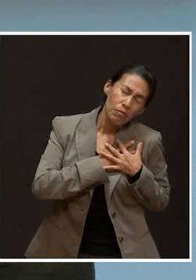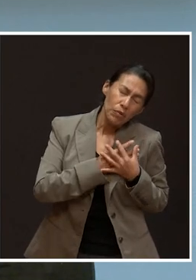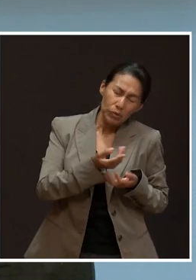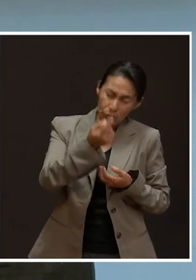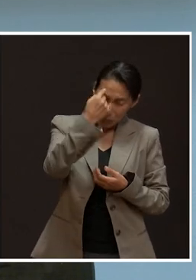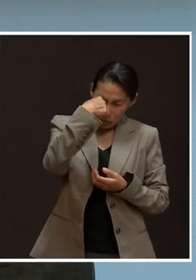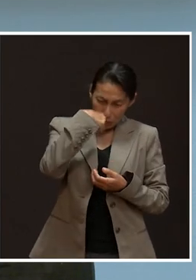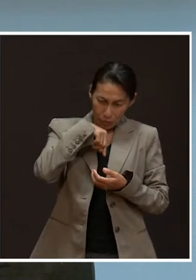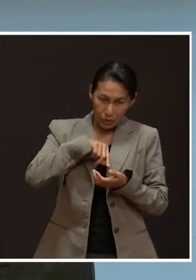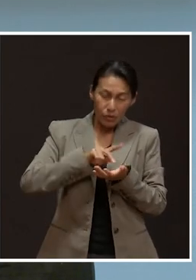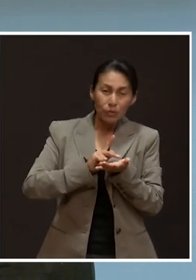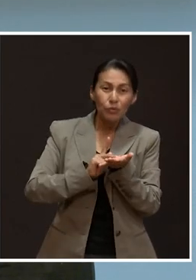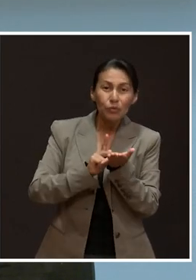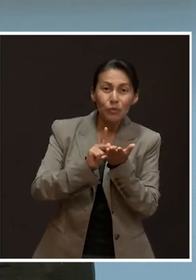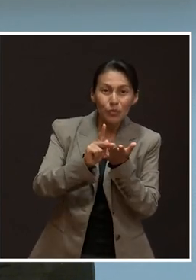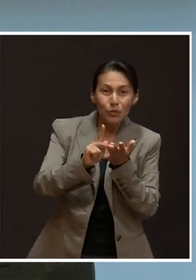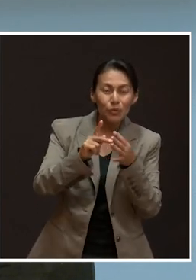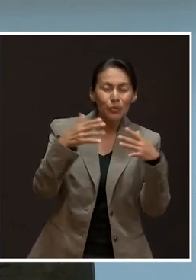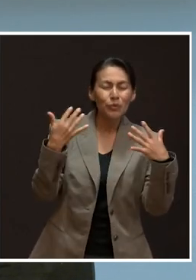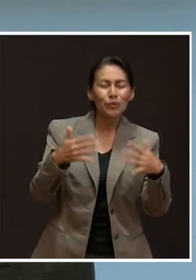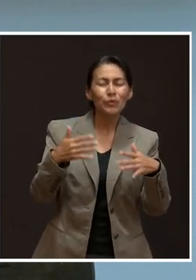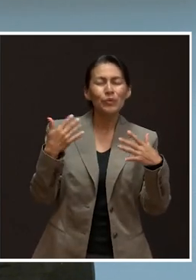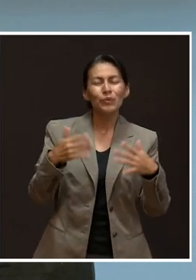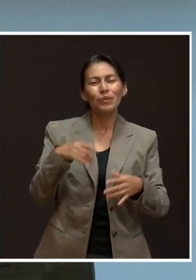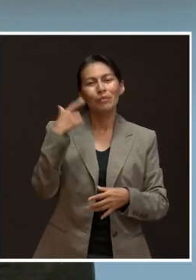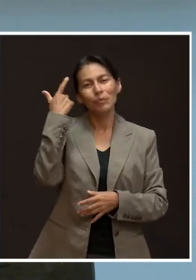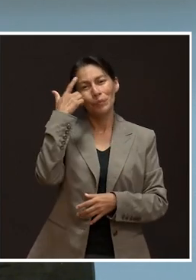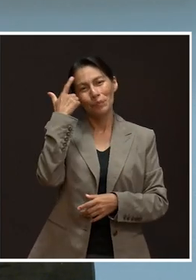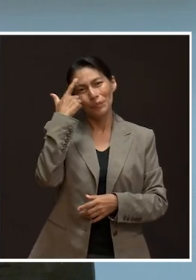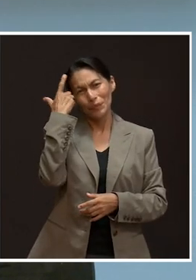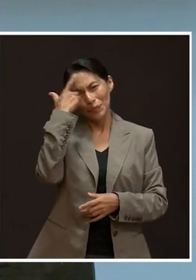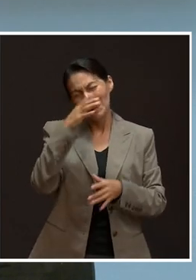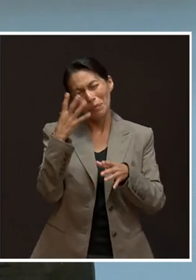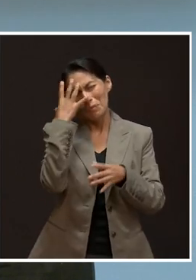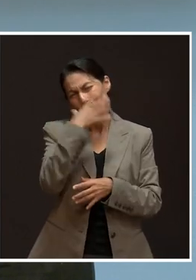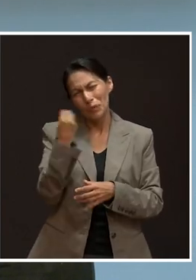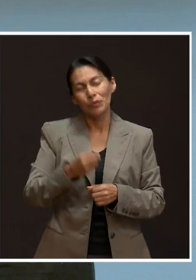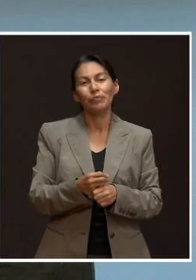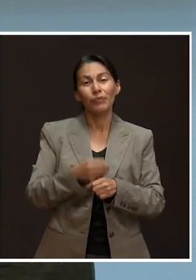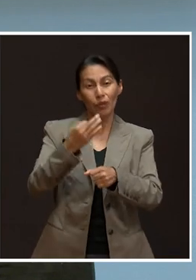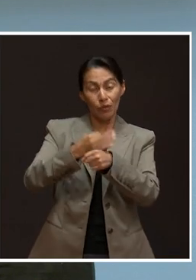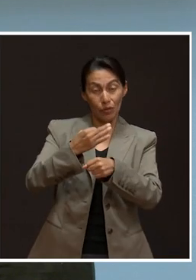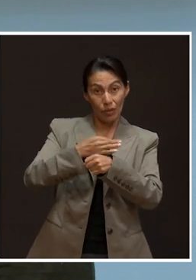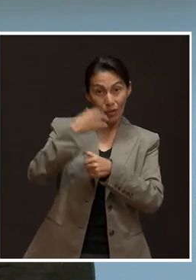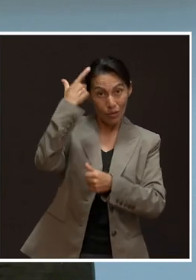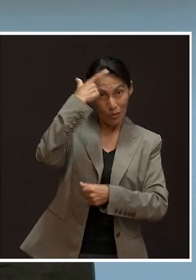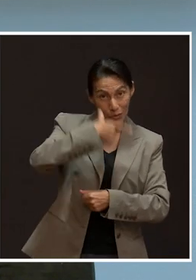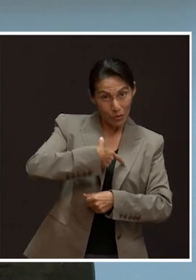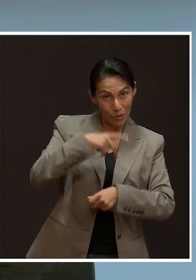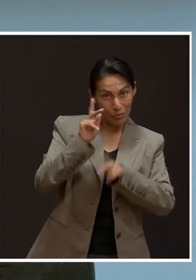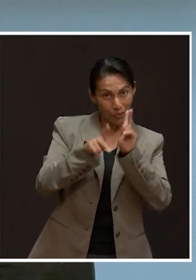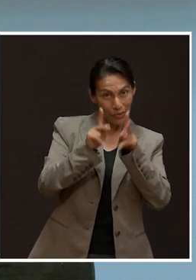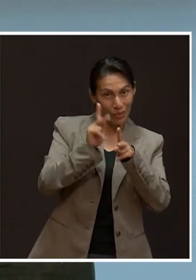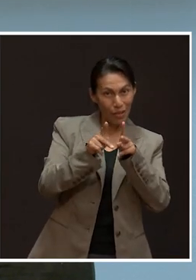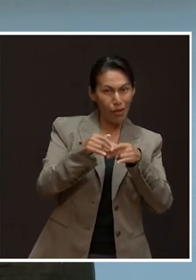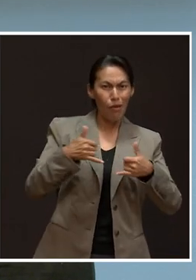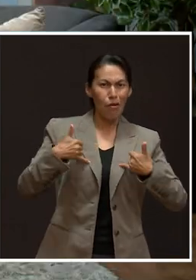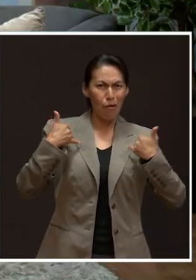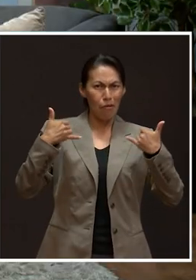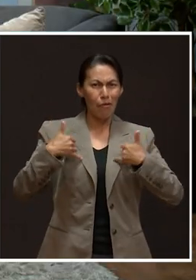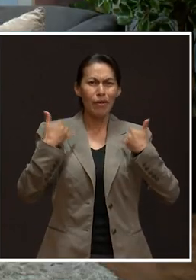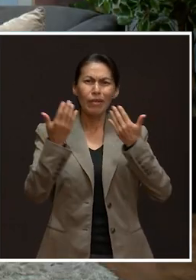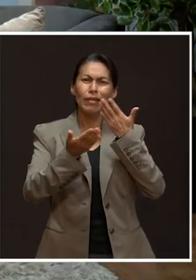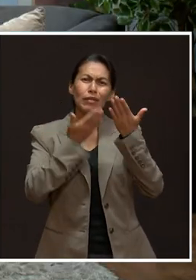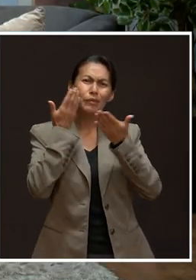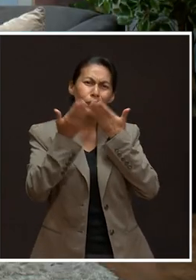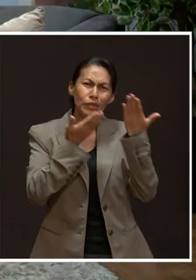purifica el alma. Esta noche vamos a platicar con una joven